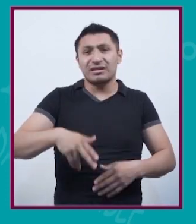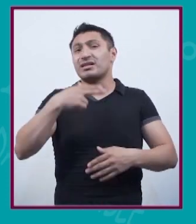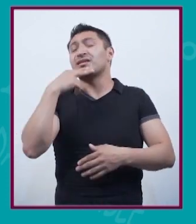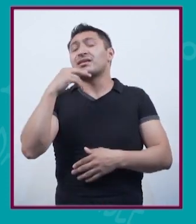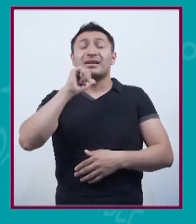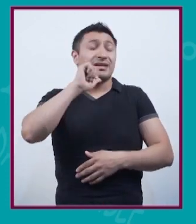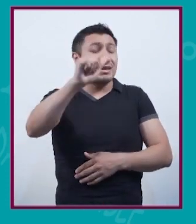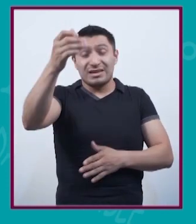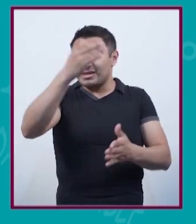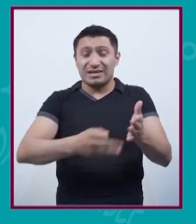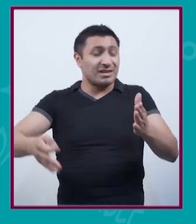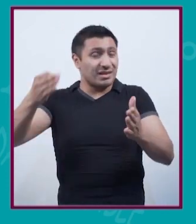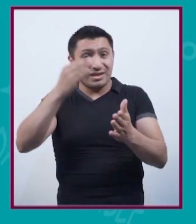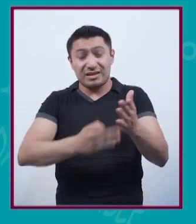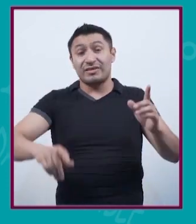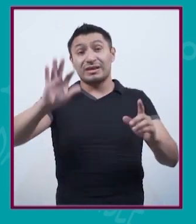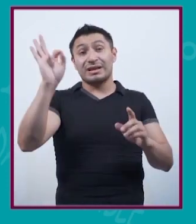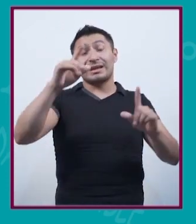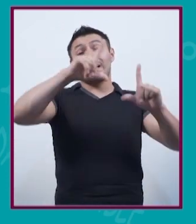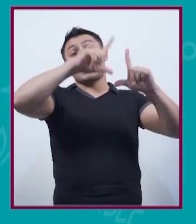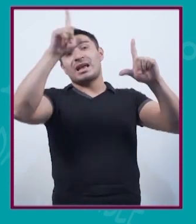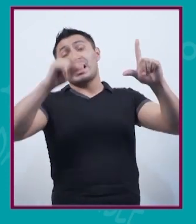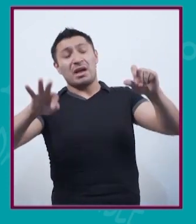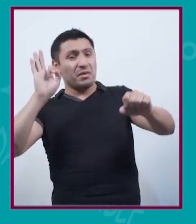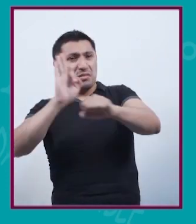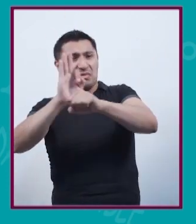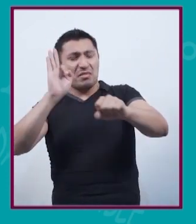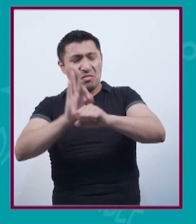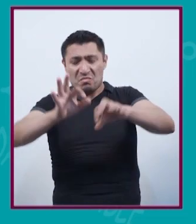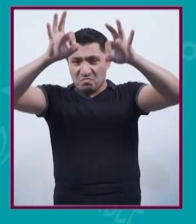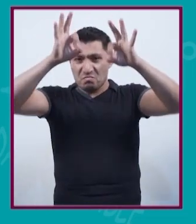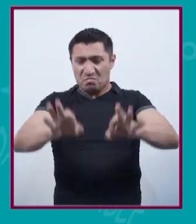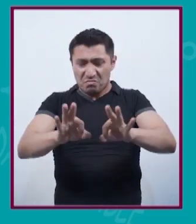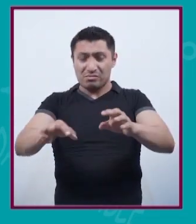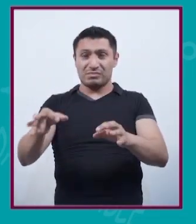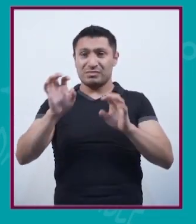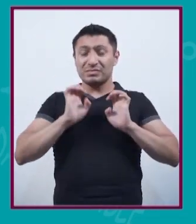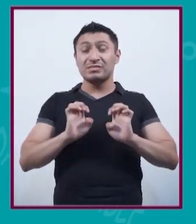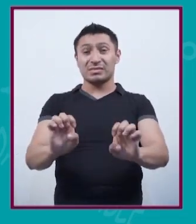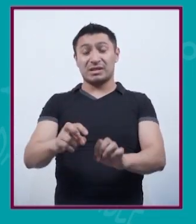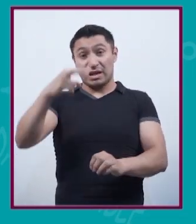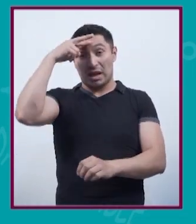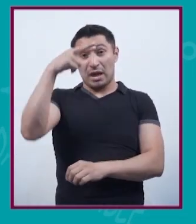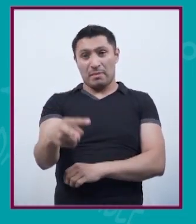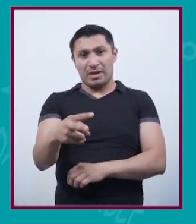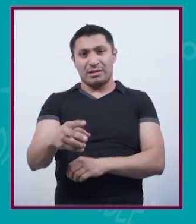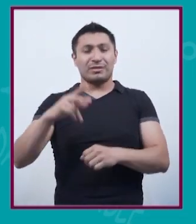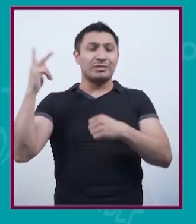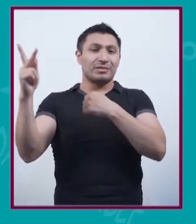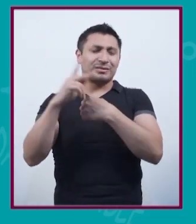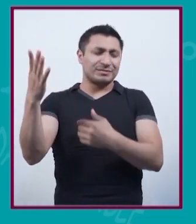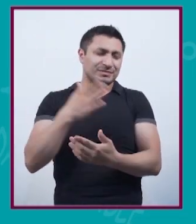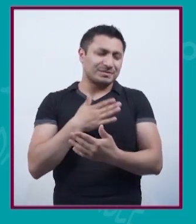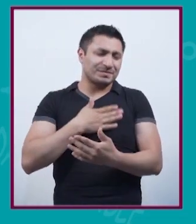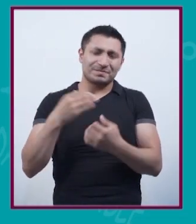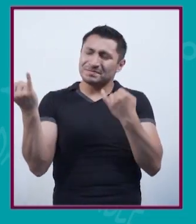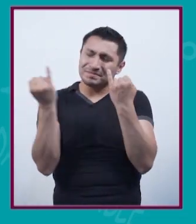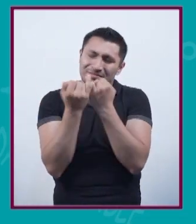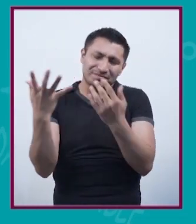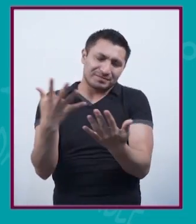tal vez porque me vieron interiormente rendida. Nada de la patria me faltó. Y si la patria fuese protección